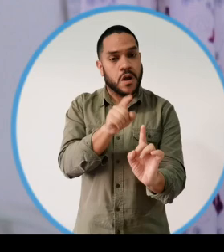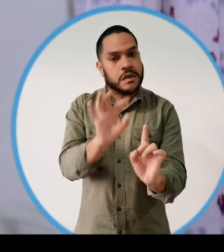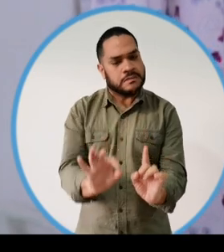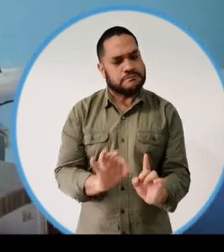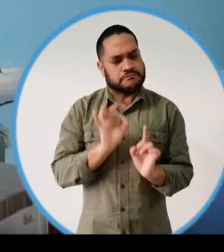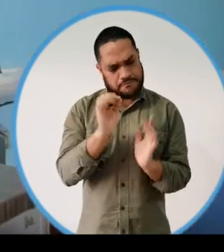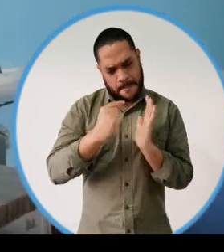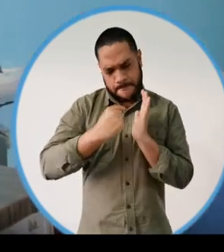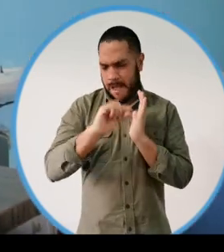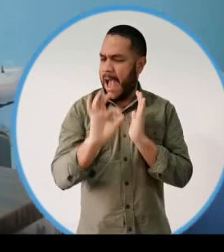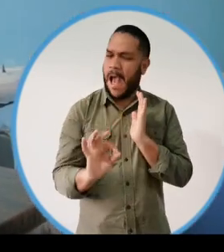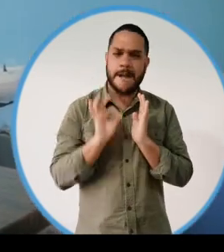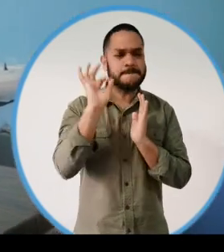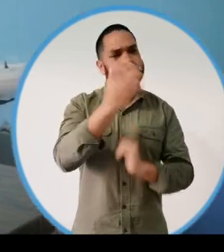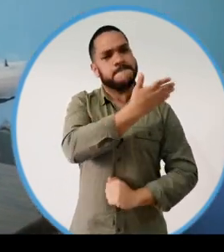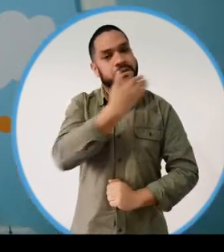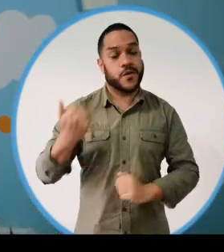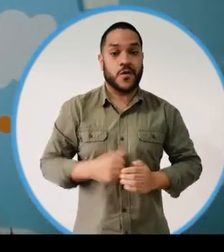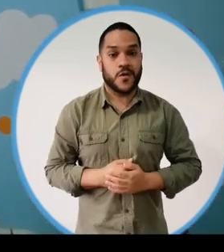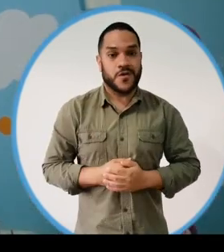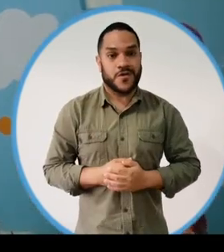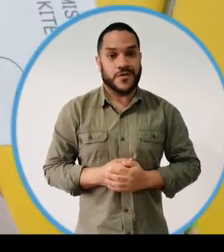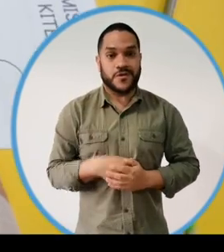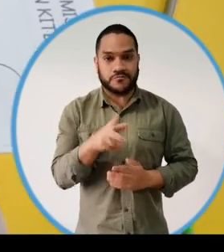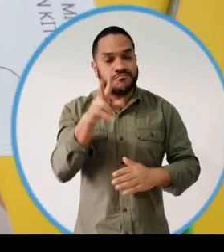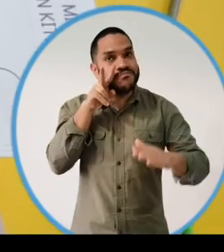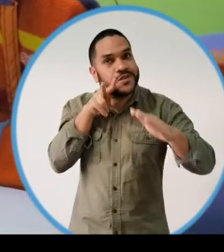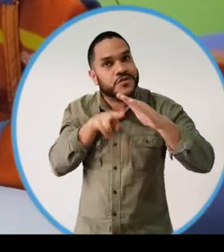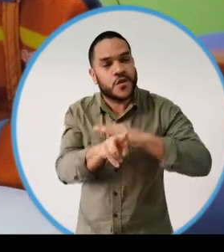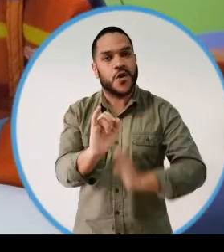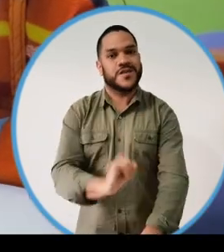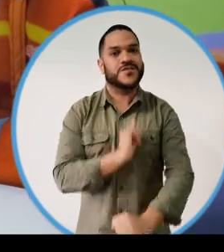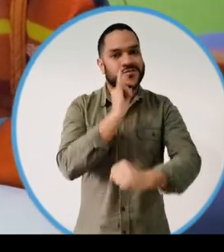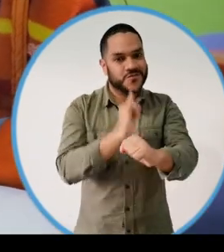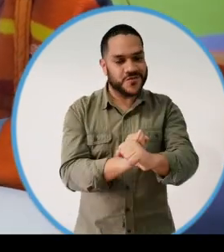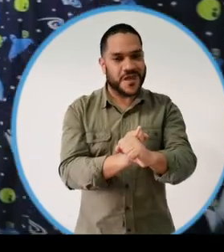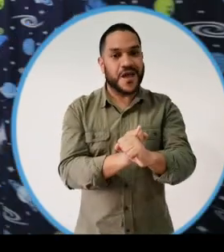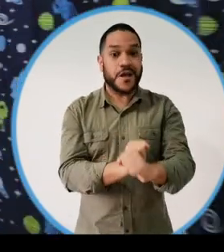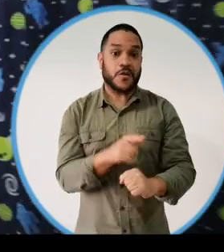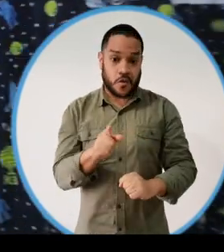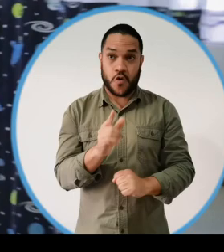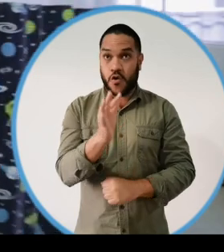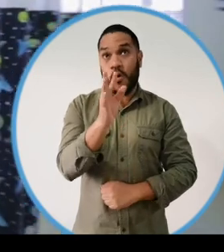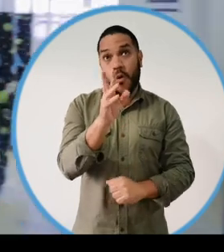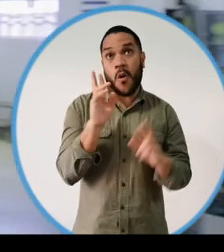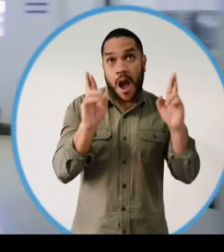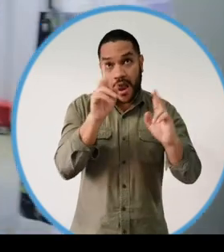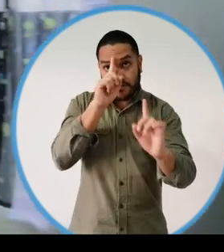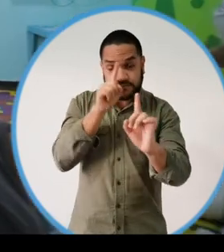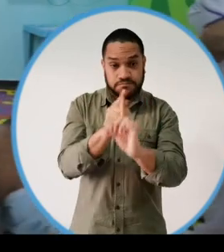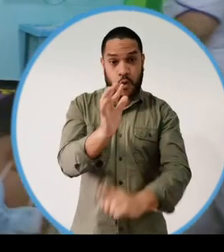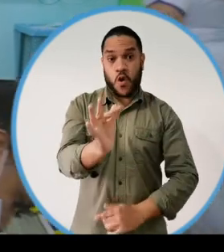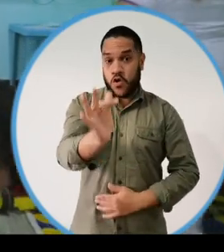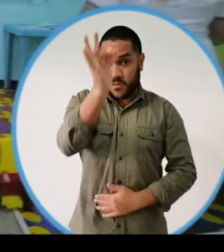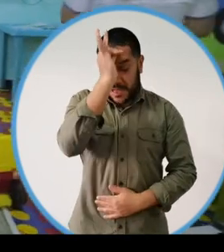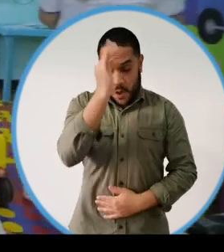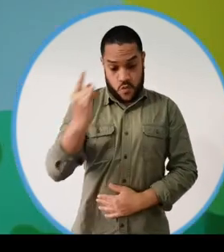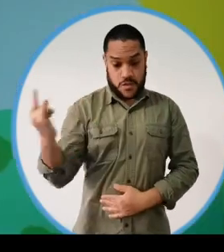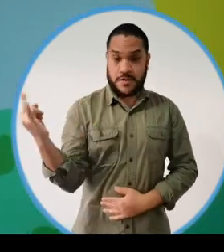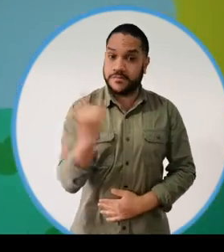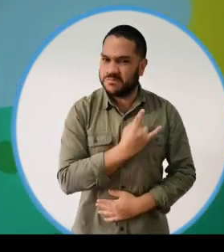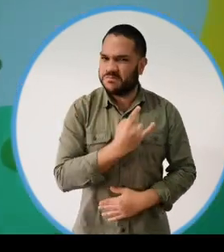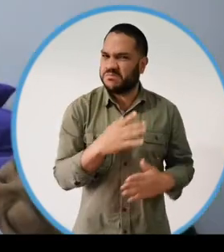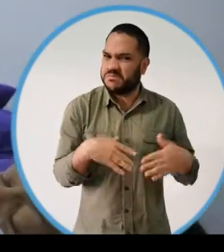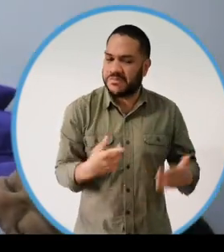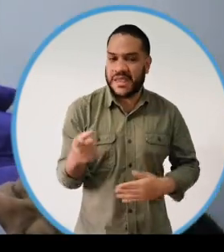excelencia, permitiendo alcanzar con éxito la visión institucional. Con miras a convertirnos en un hospital universitario, constituimos el